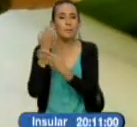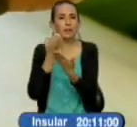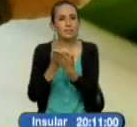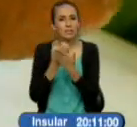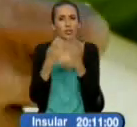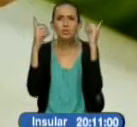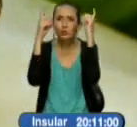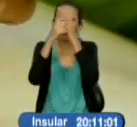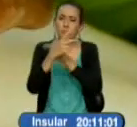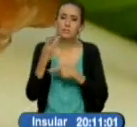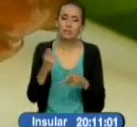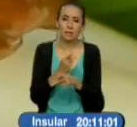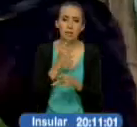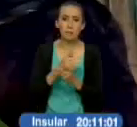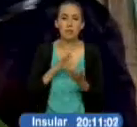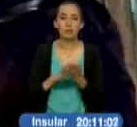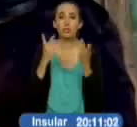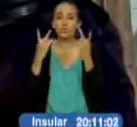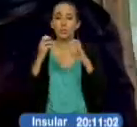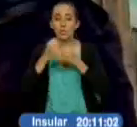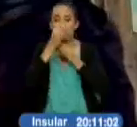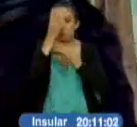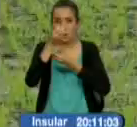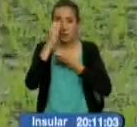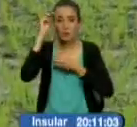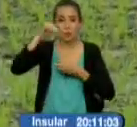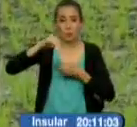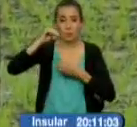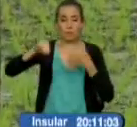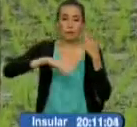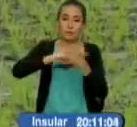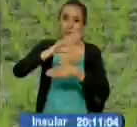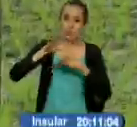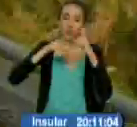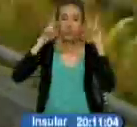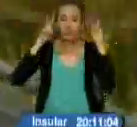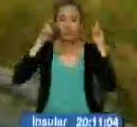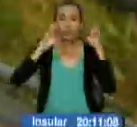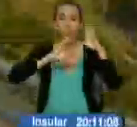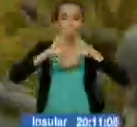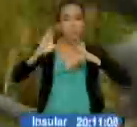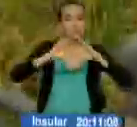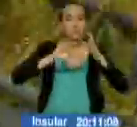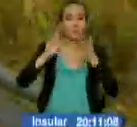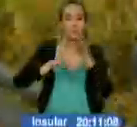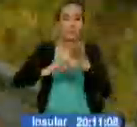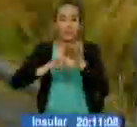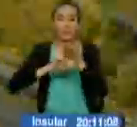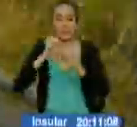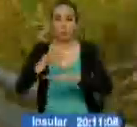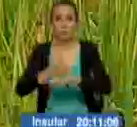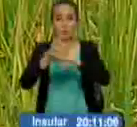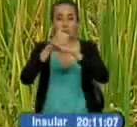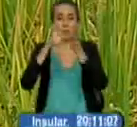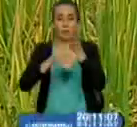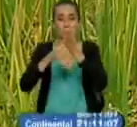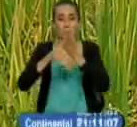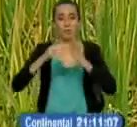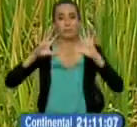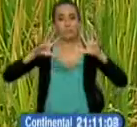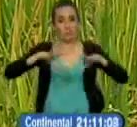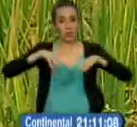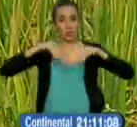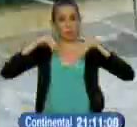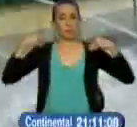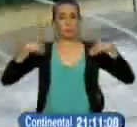acciones inmediatas. Se informó que el próximo martes todos estos temas serán desarrollados en una reunión con autoridades de agricultura y ganadería.